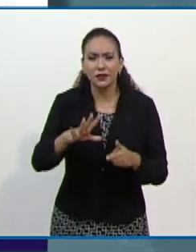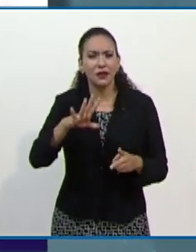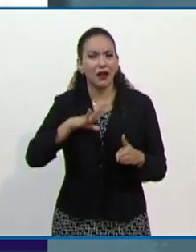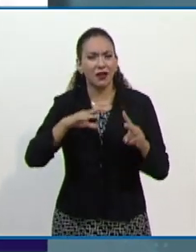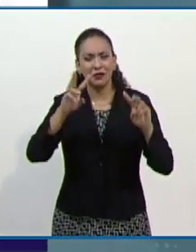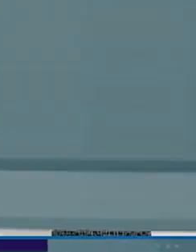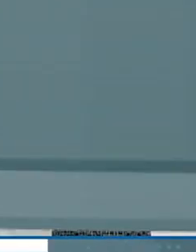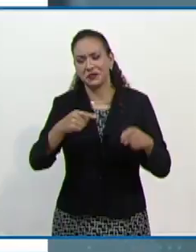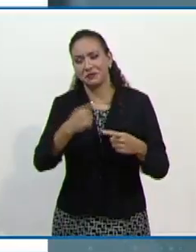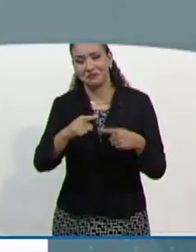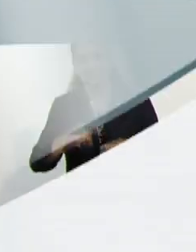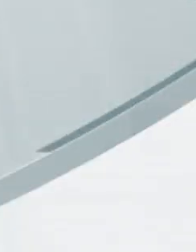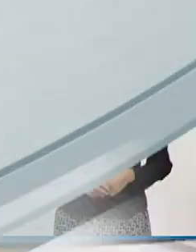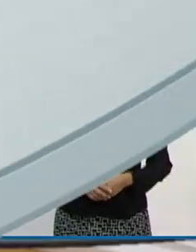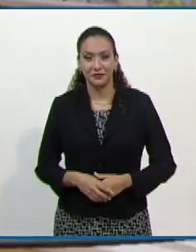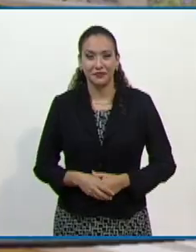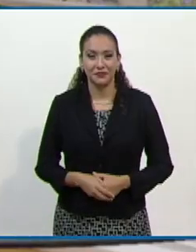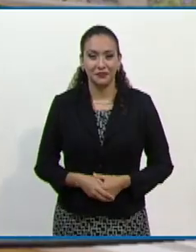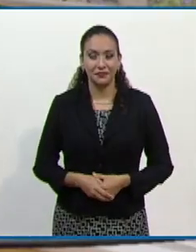tema.